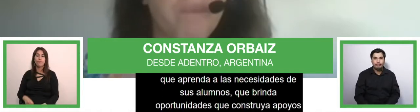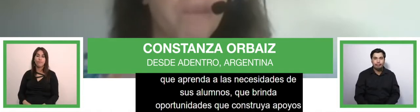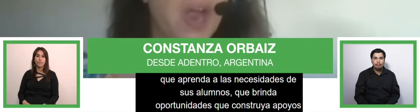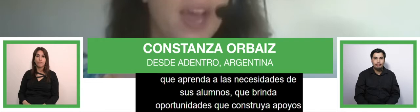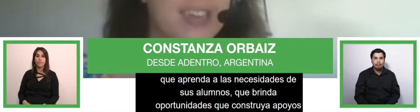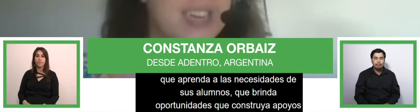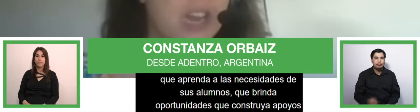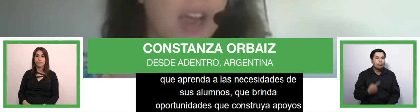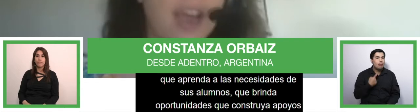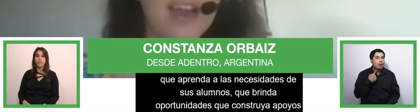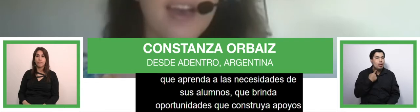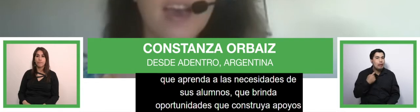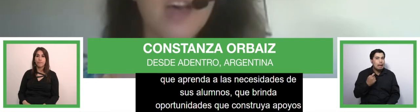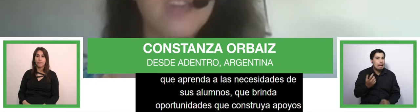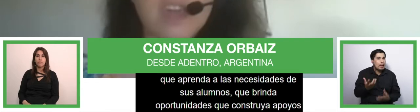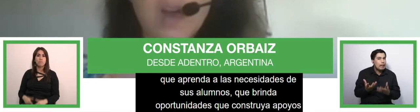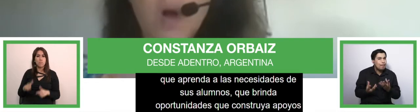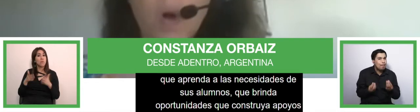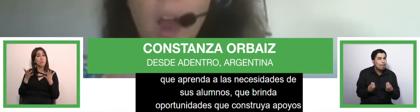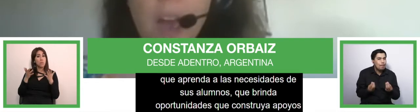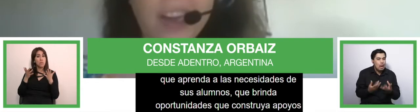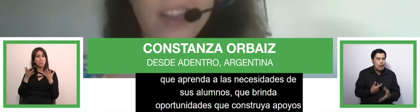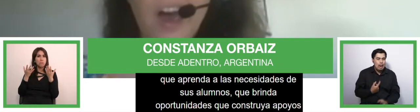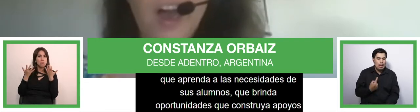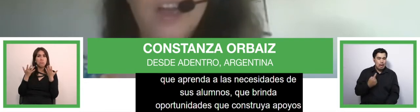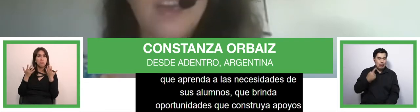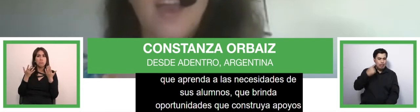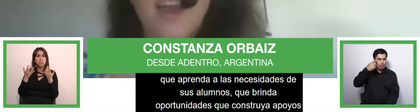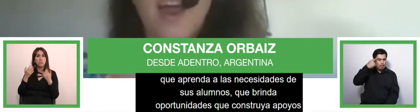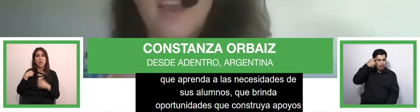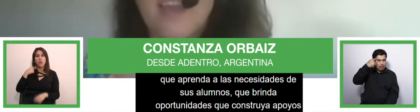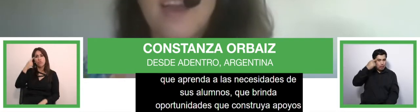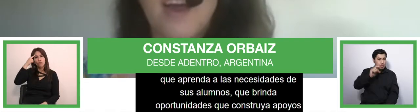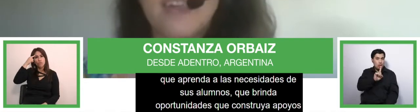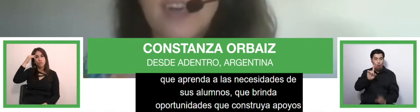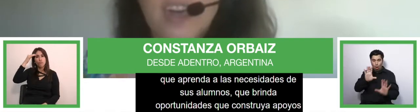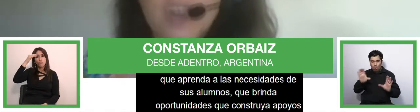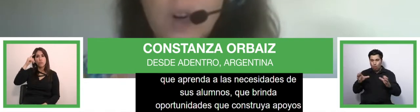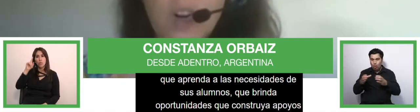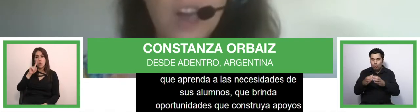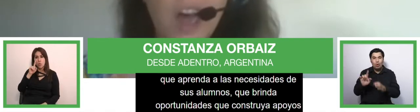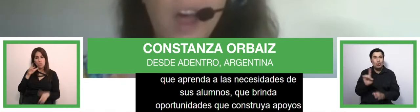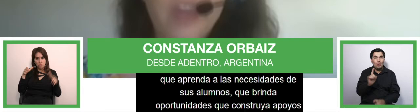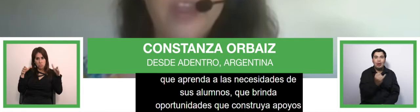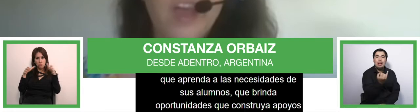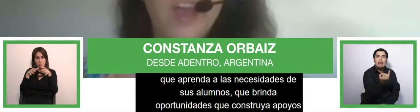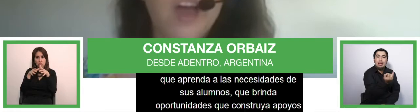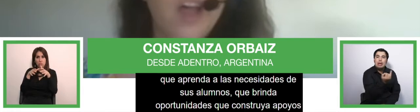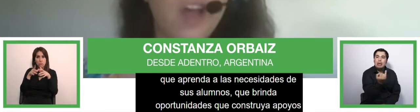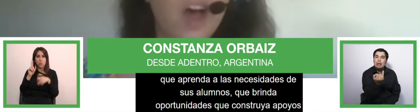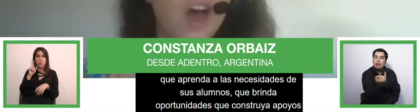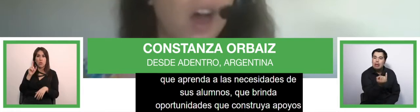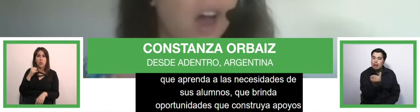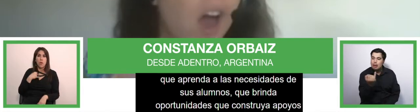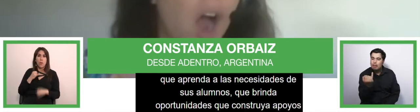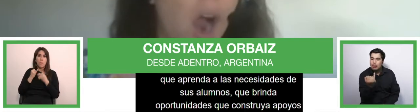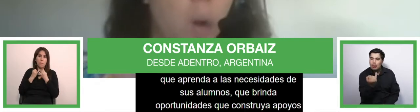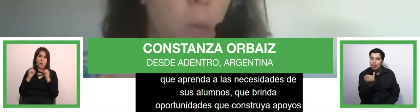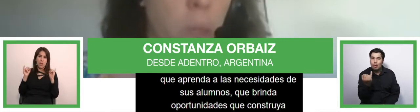que piense en la singularidad y en la trayectoria de